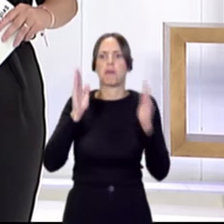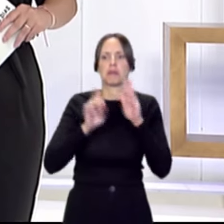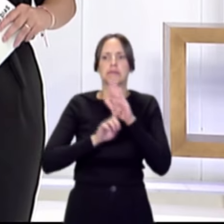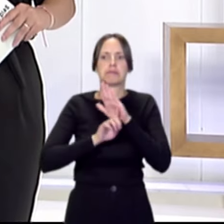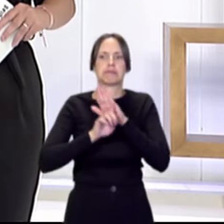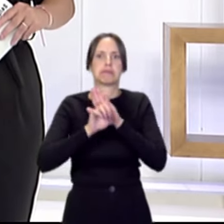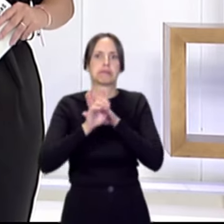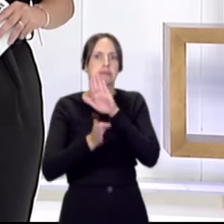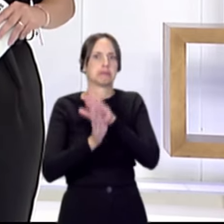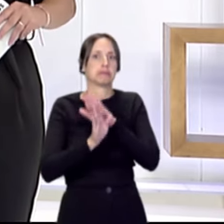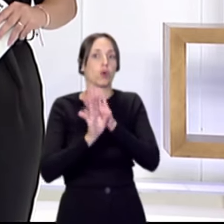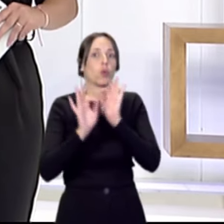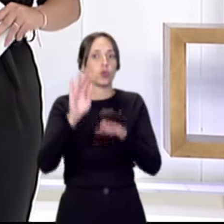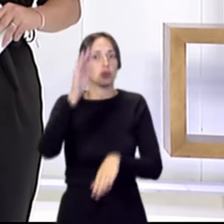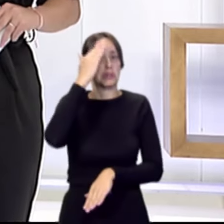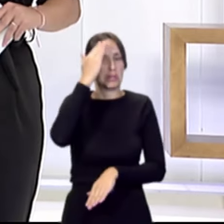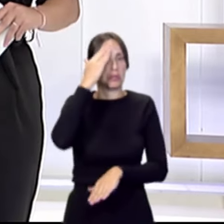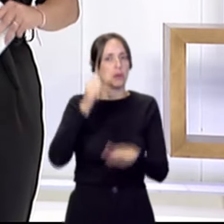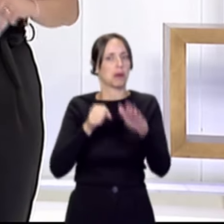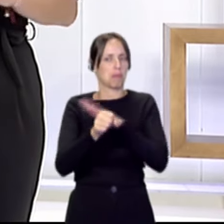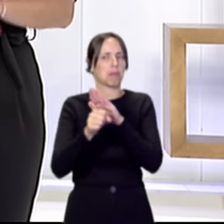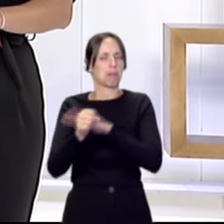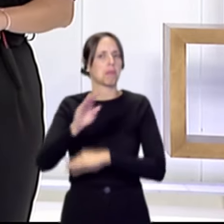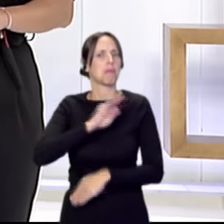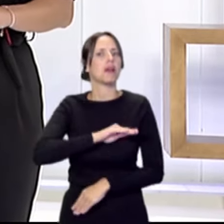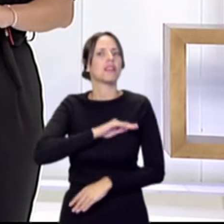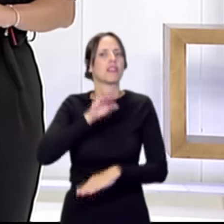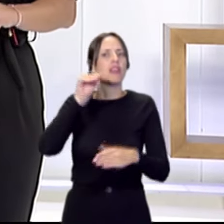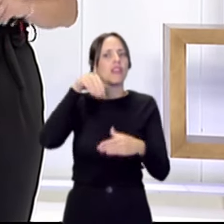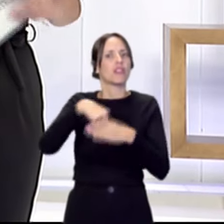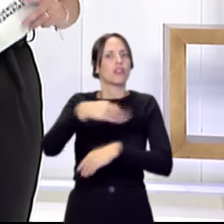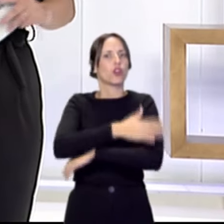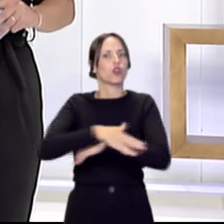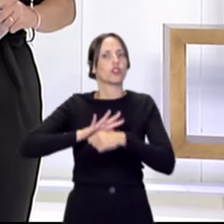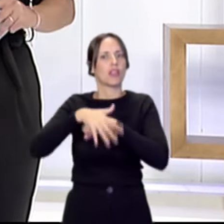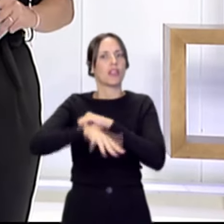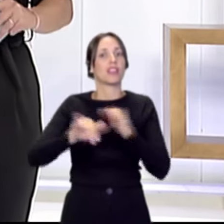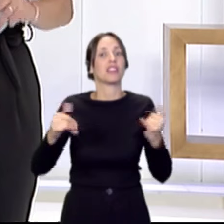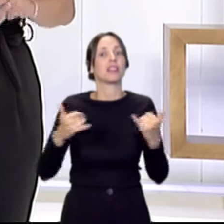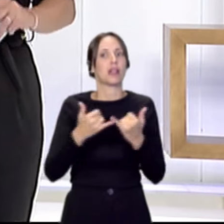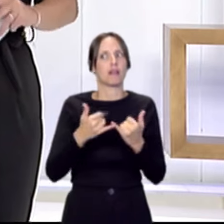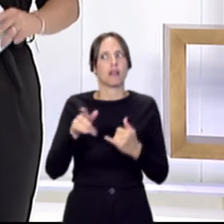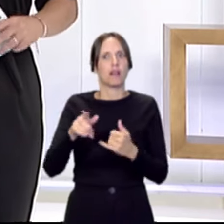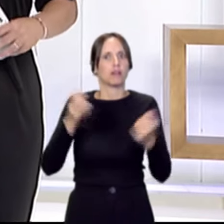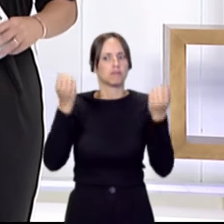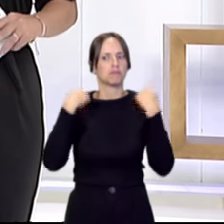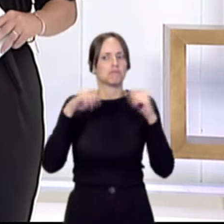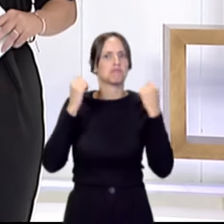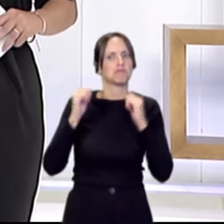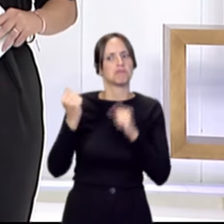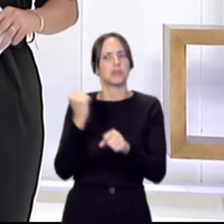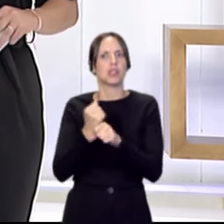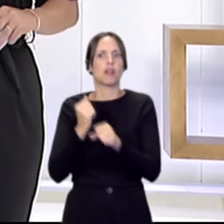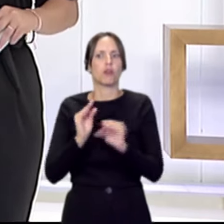continuidad dentro del once titular del Costa Deje Tenerife. La gaditana ensalza el trabajo coral del equipo en este inicio de